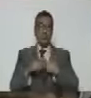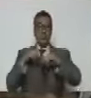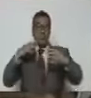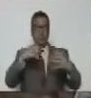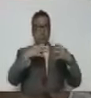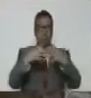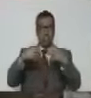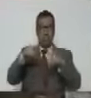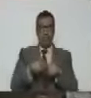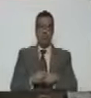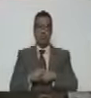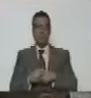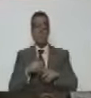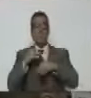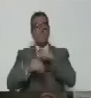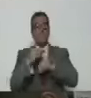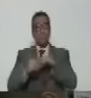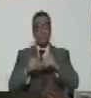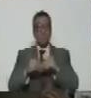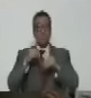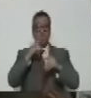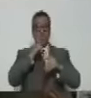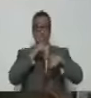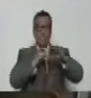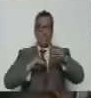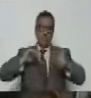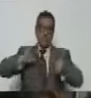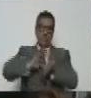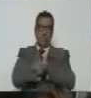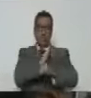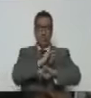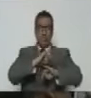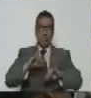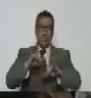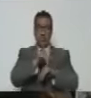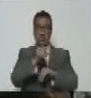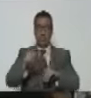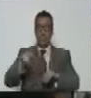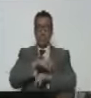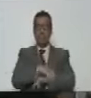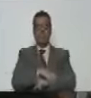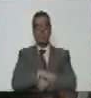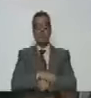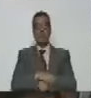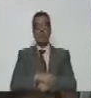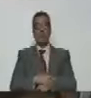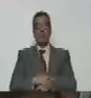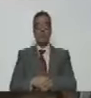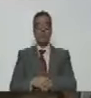guerra, de las prácticas de dominación, de exterminio, de